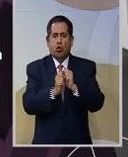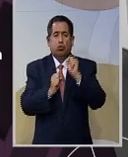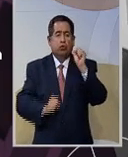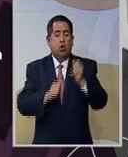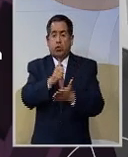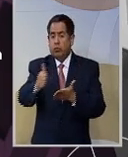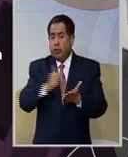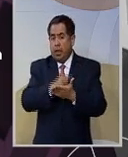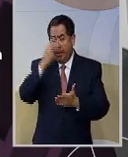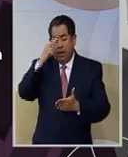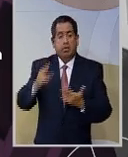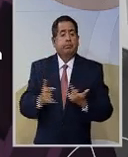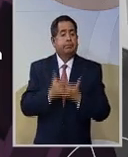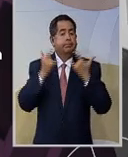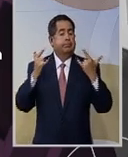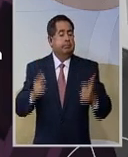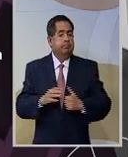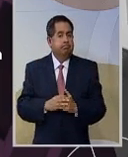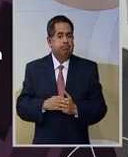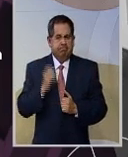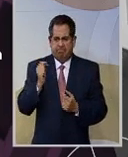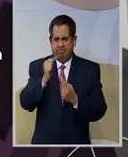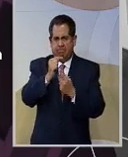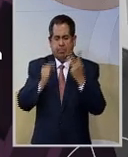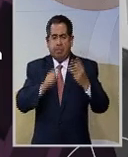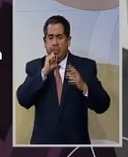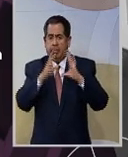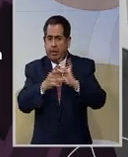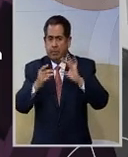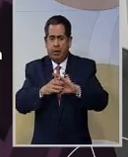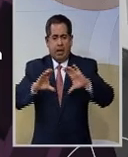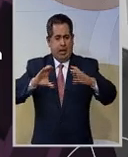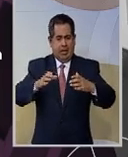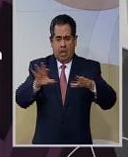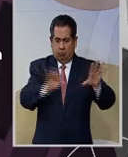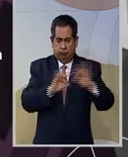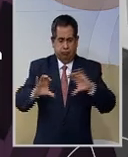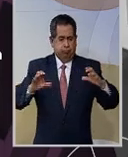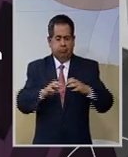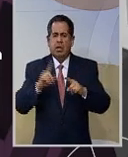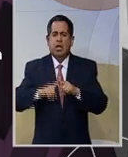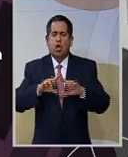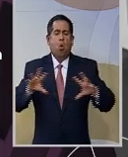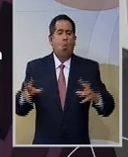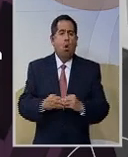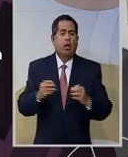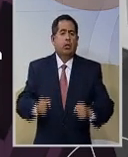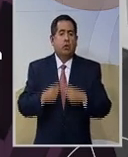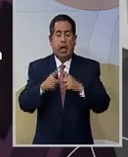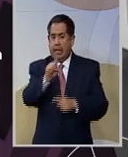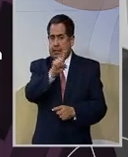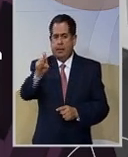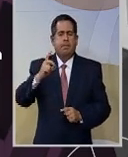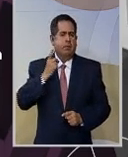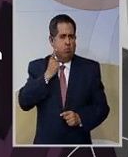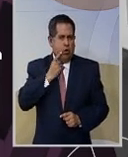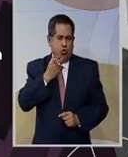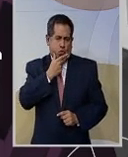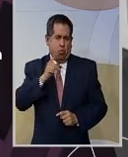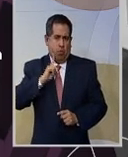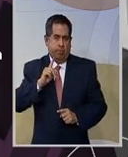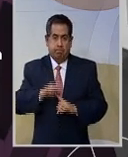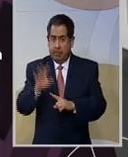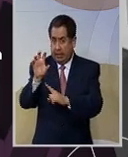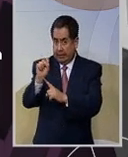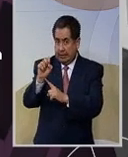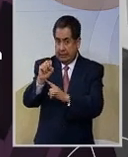Política de la Ciudad de México. Dentro de este desglose hay que mencionar la Asamblea Constituyente se conformará por 100 diputados, 60